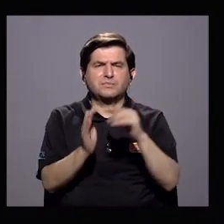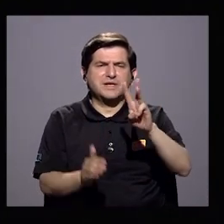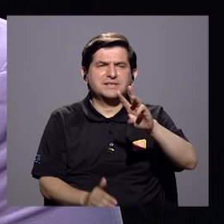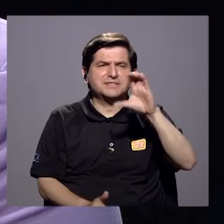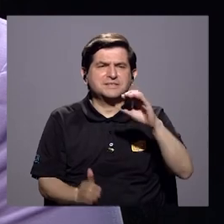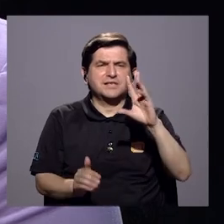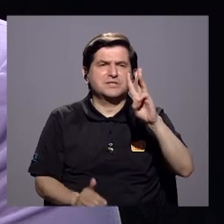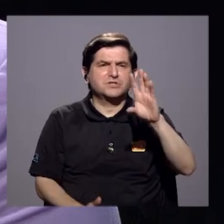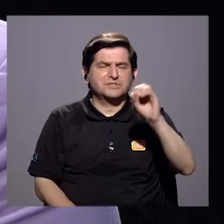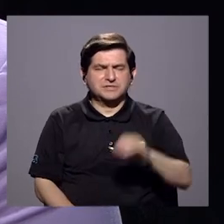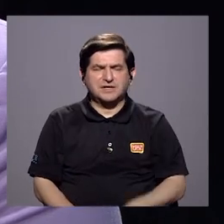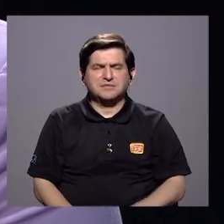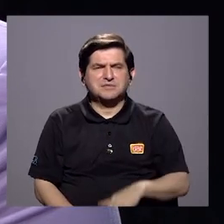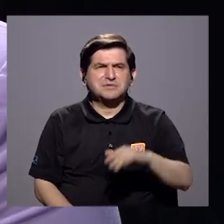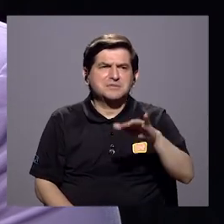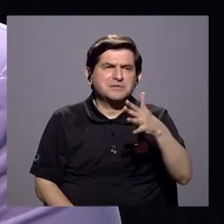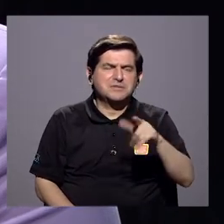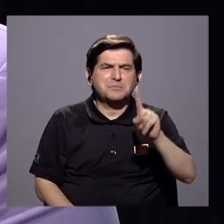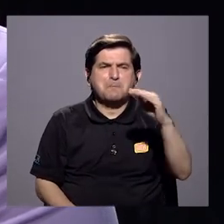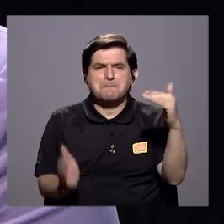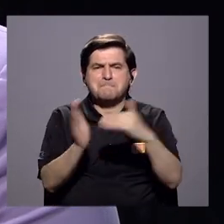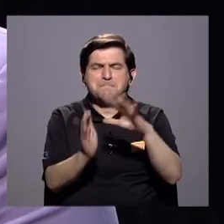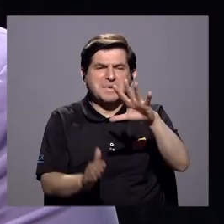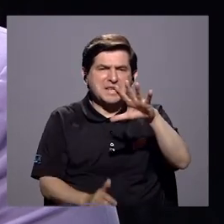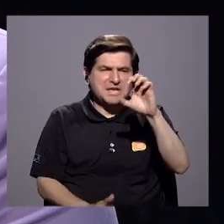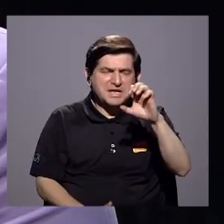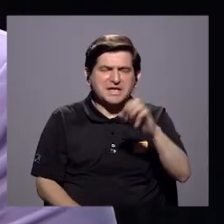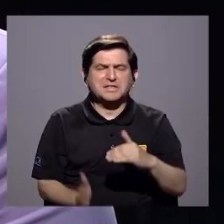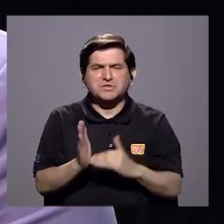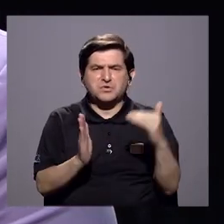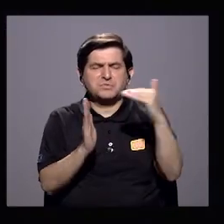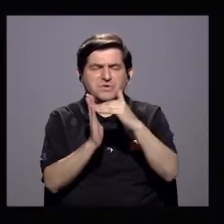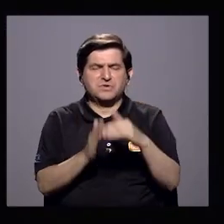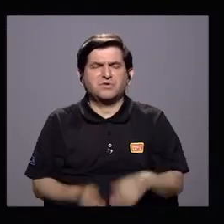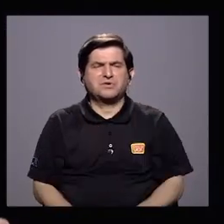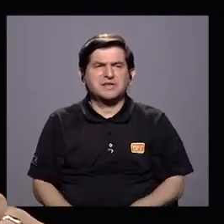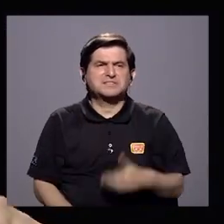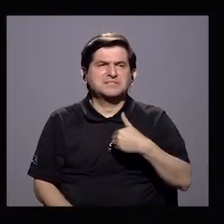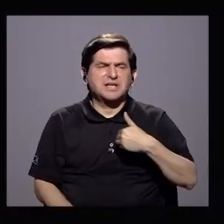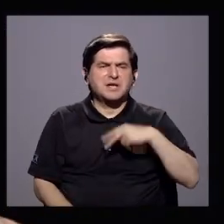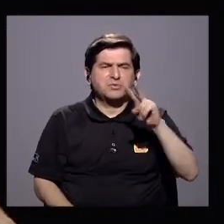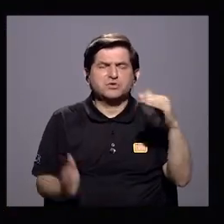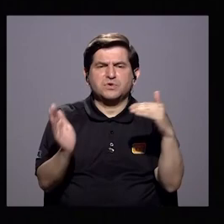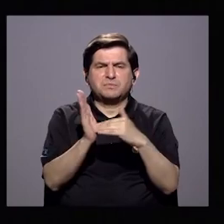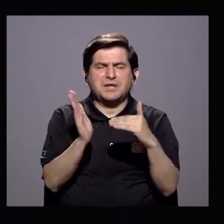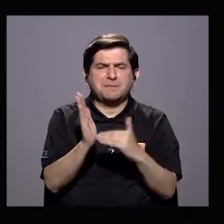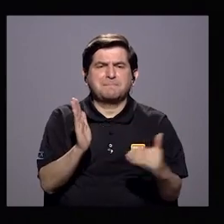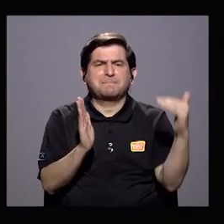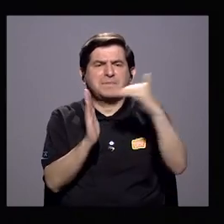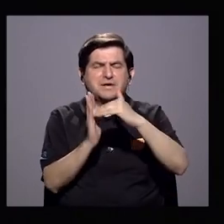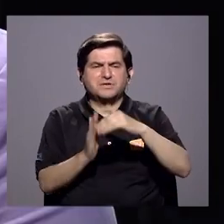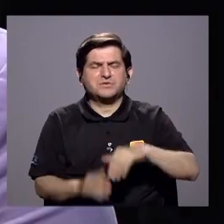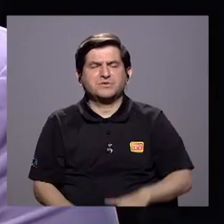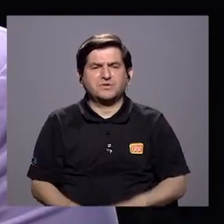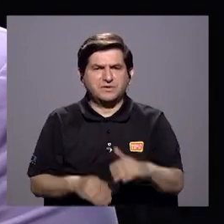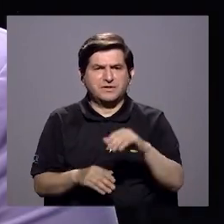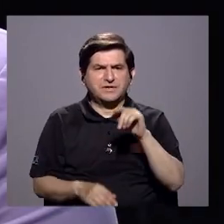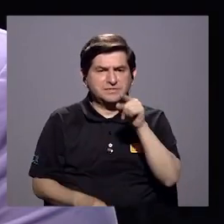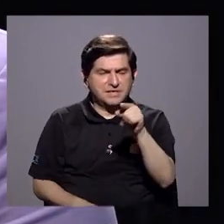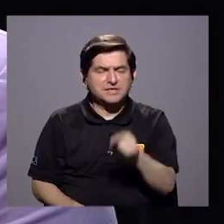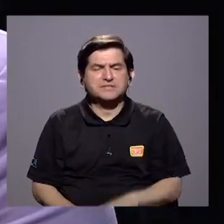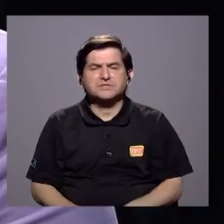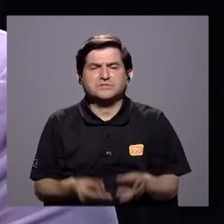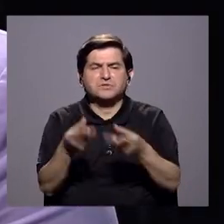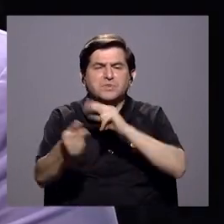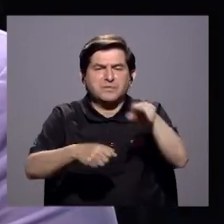millones. Hemos usado alrededor de 1.500 millones, nos quedan unos 2.000. Unos 2.000 quedan en este momento. ¿Qué destino tendrían finalmente? Gasto